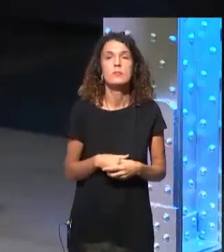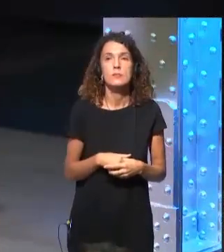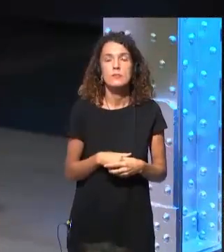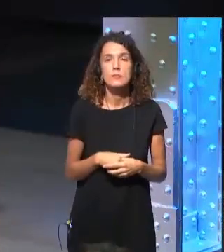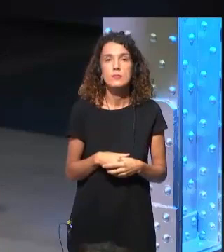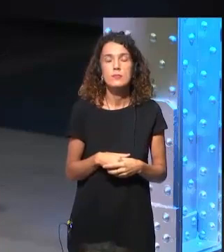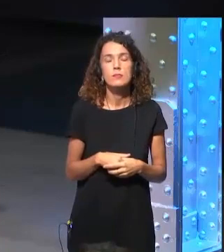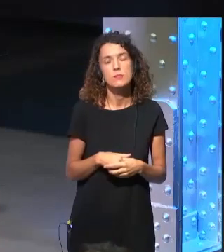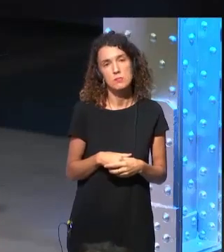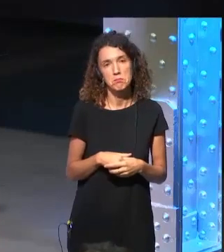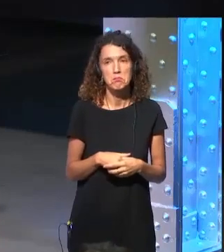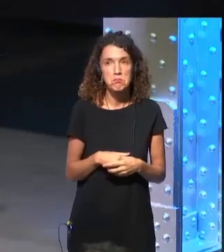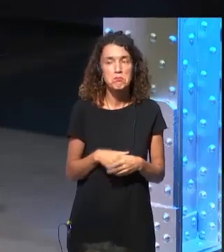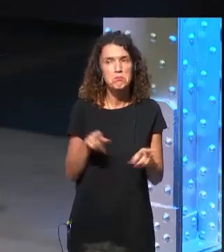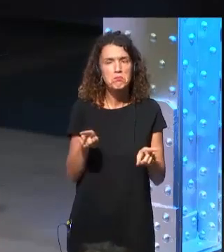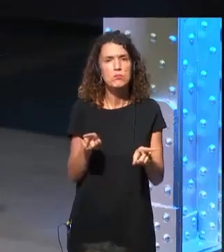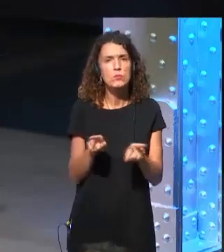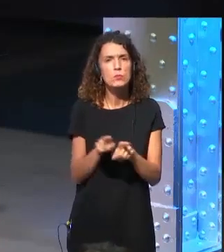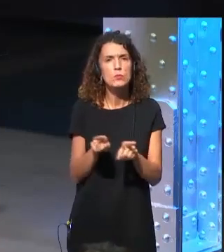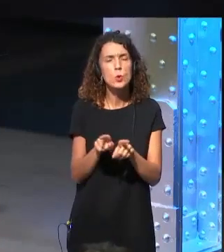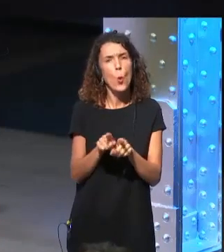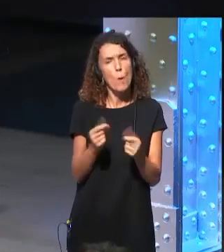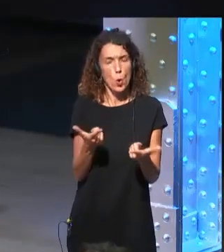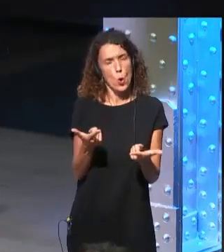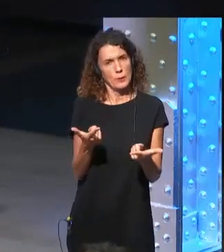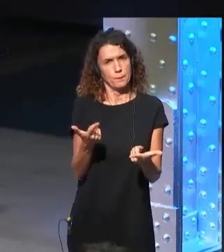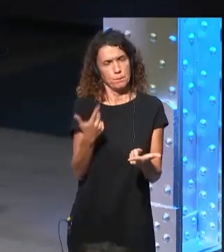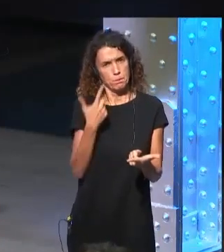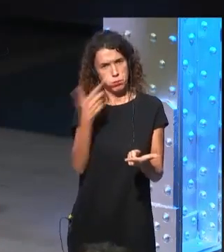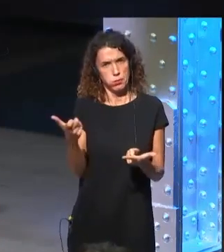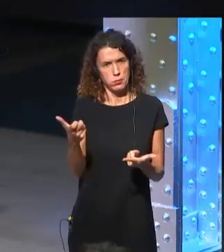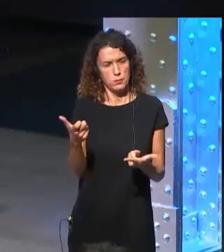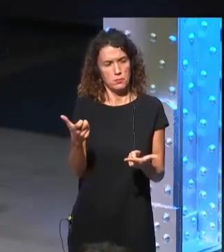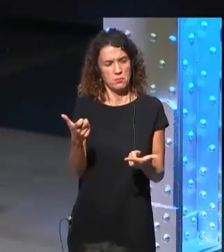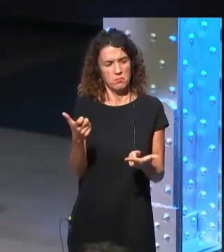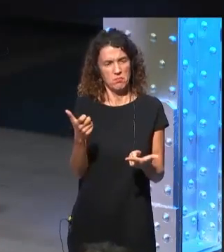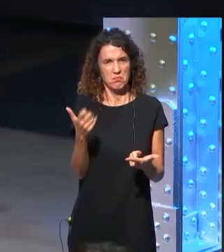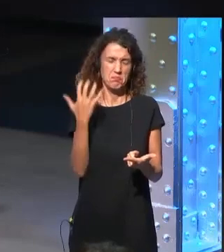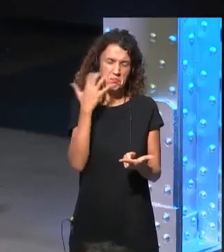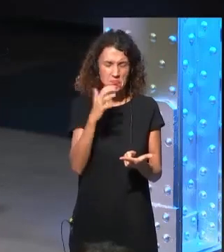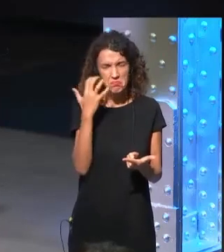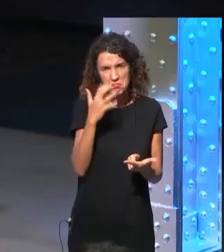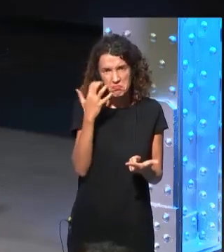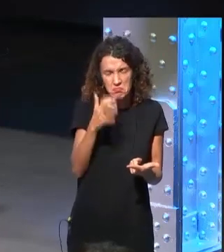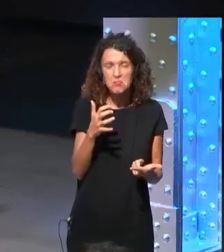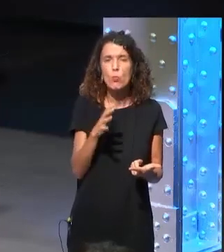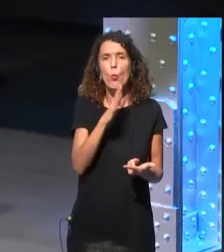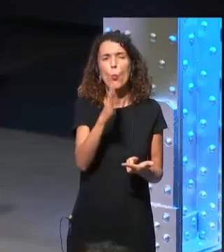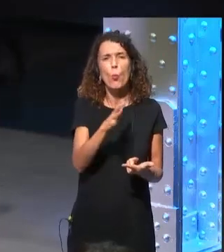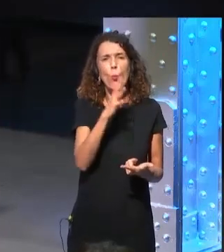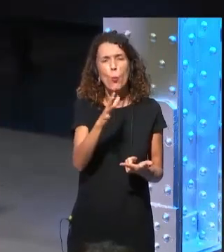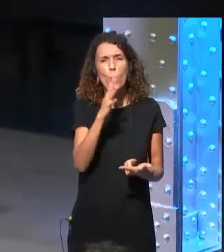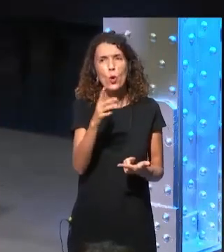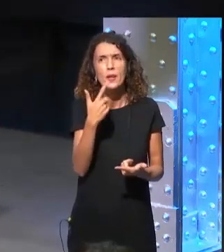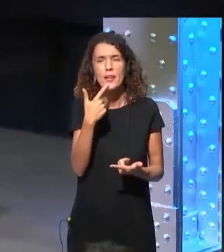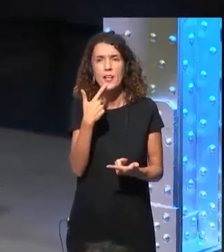Esto la verdad es que es como un conflicto, digamos. Muchas veces se dice, pero ¿por qué